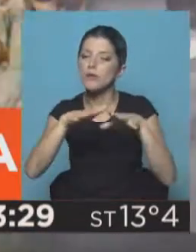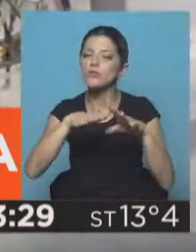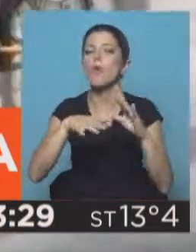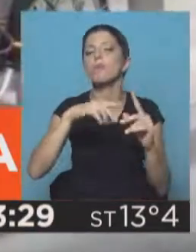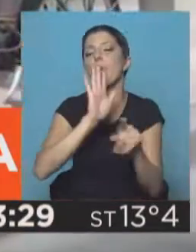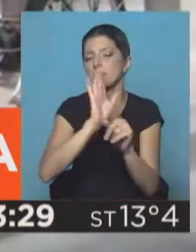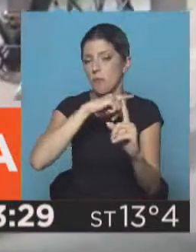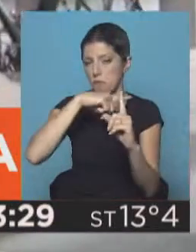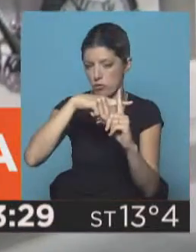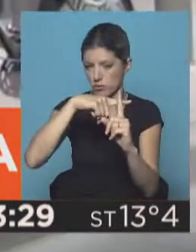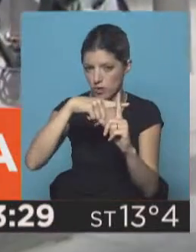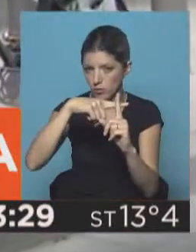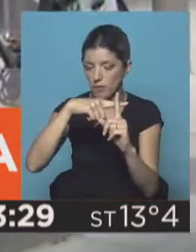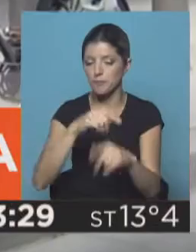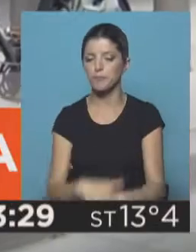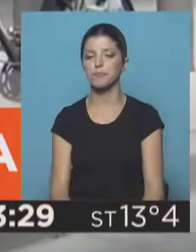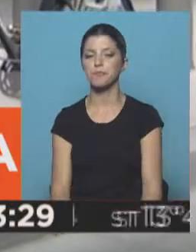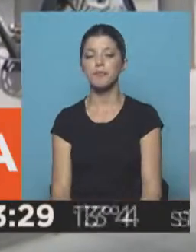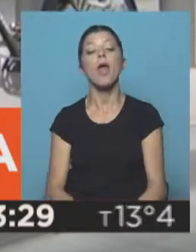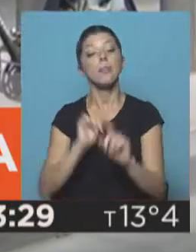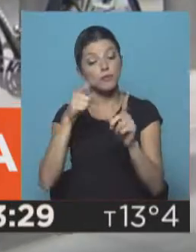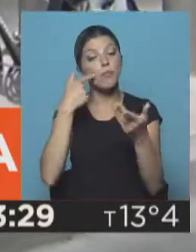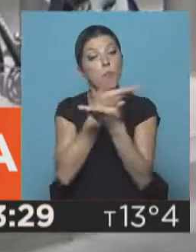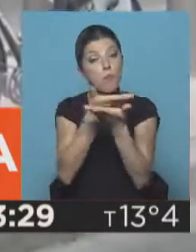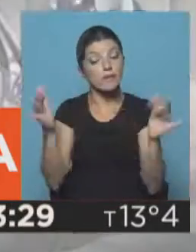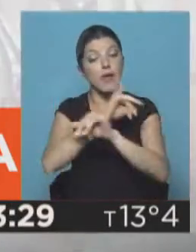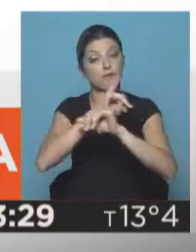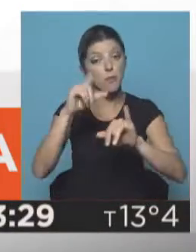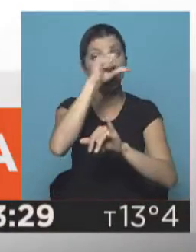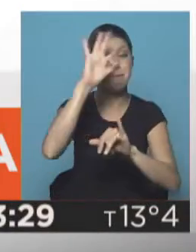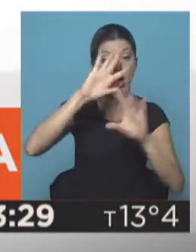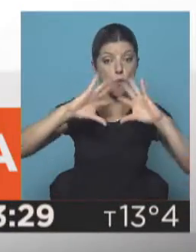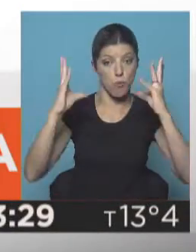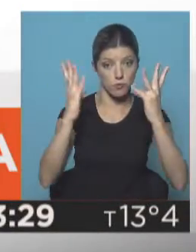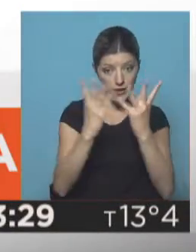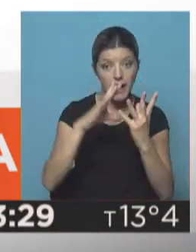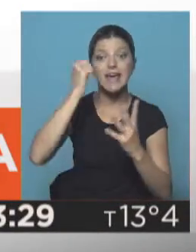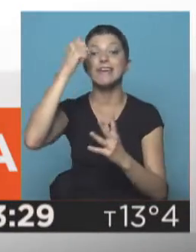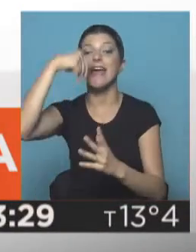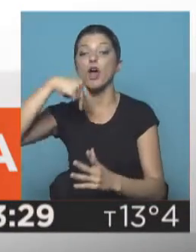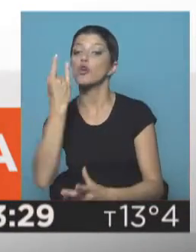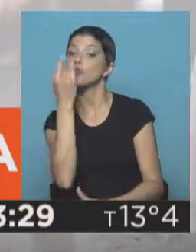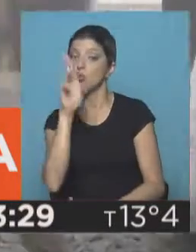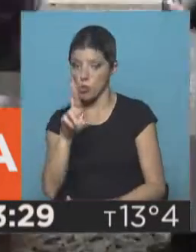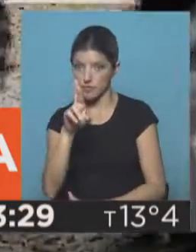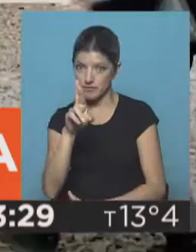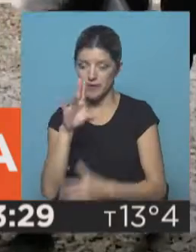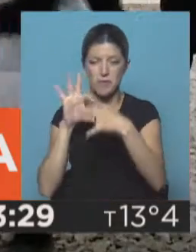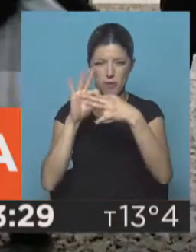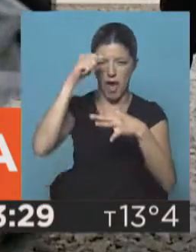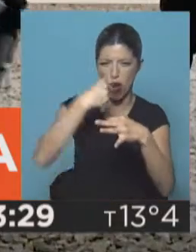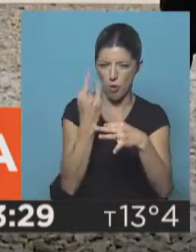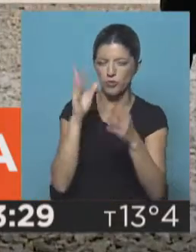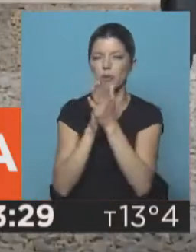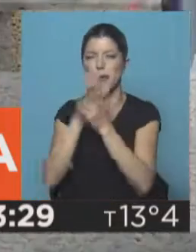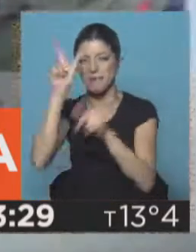beneficiosa. De esto da cuenta un informe del Banco Mundial y de ACNUR, la Agencia de la ONU para los Refugiados, que realizó un estudio